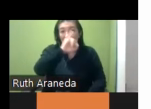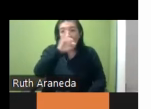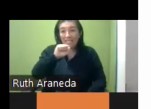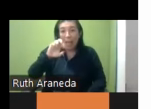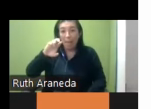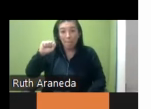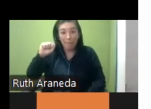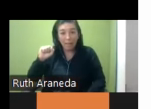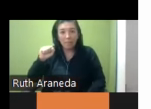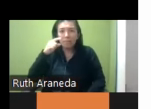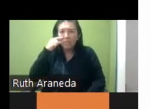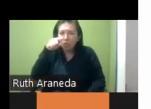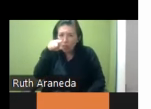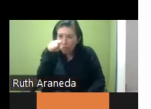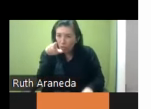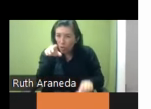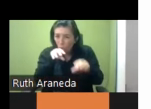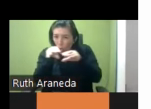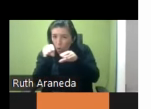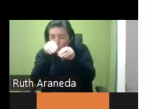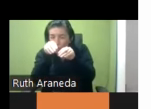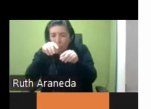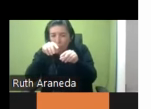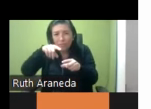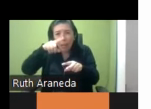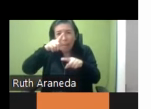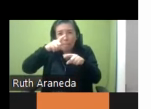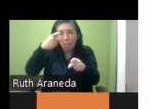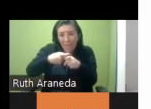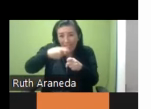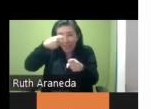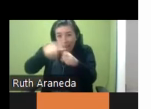esos amontonamientos que ustedes ven aquí de piedras